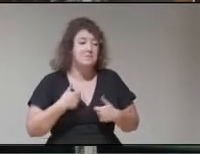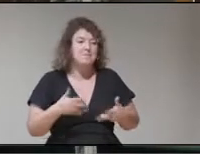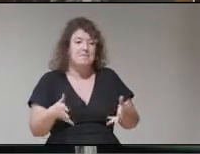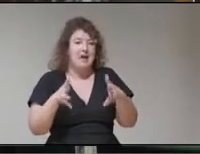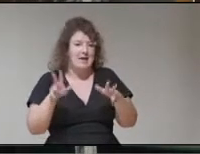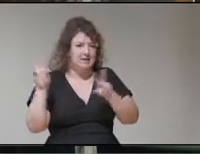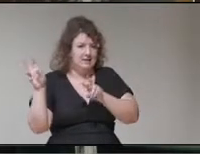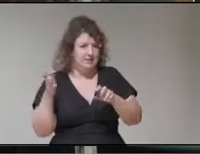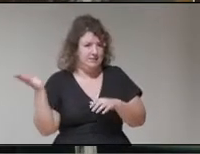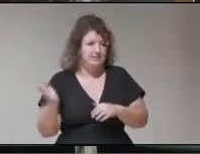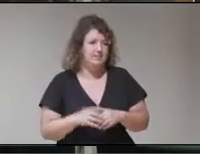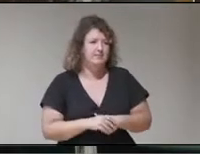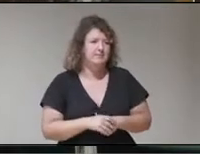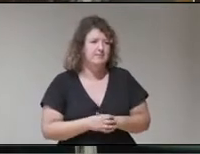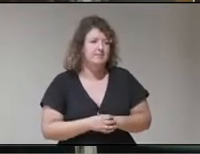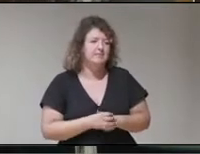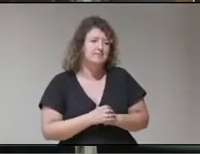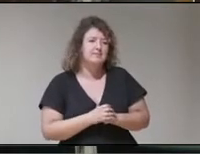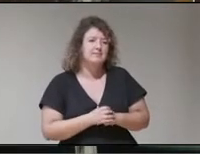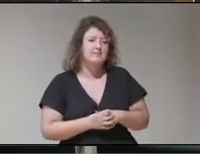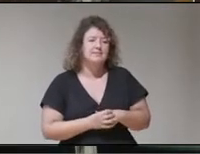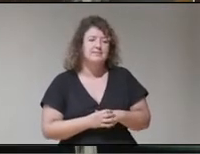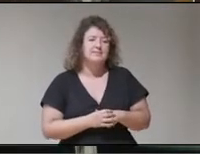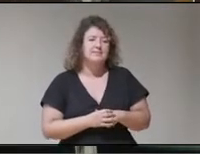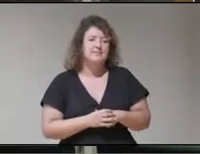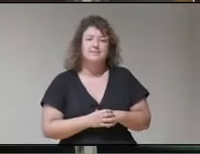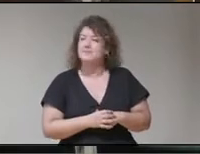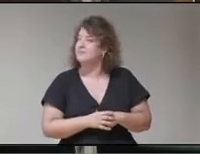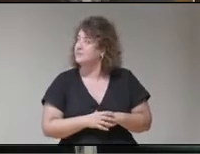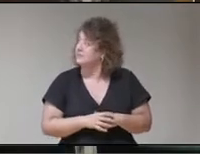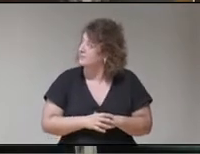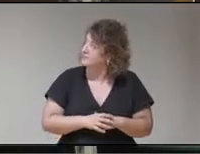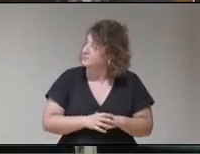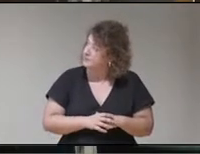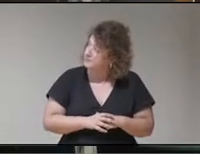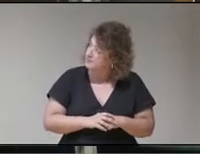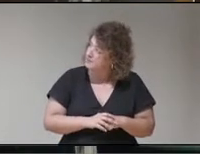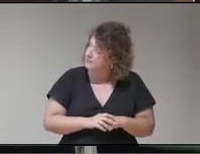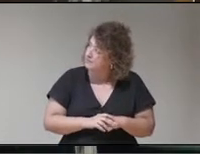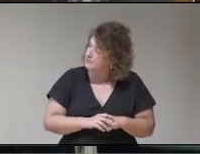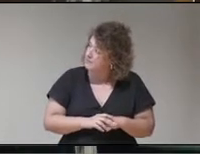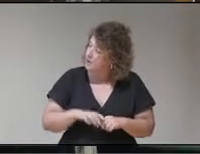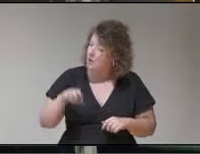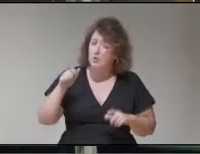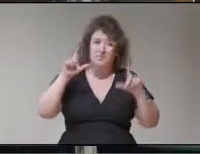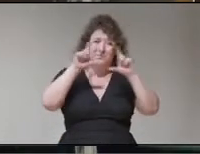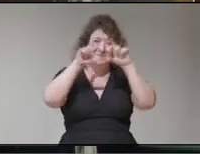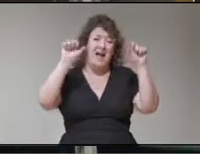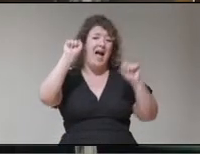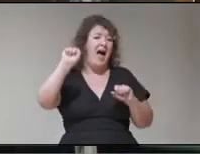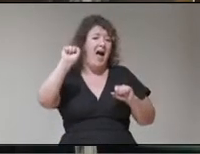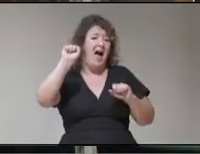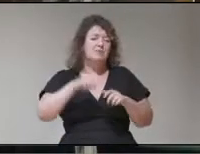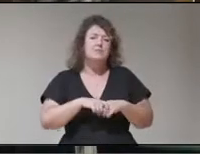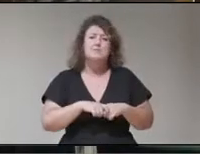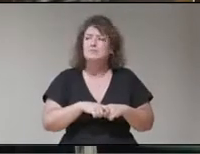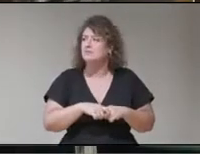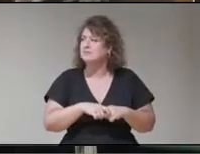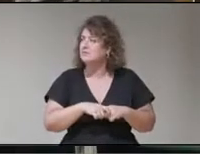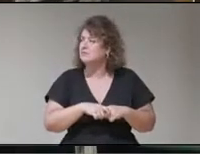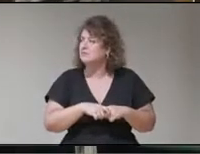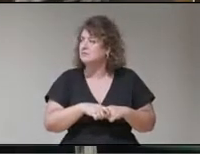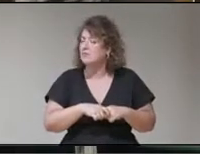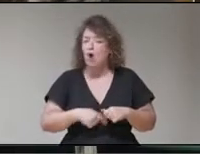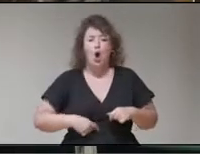ver. Fijaos, en el cuadro de la izquierda, primero, en el cuadro A, lo que tenemos es un colon